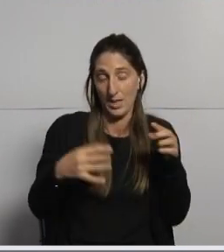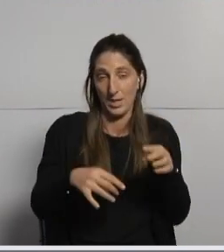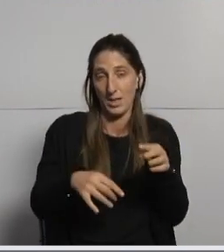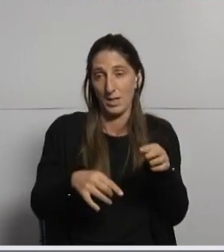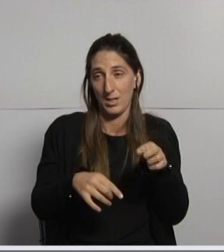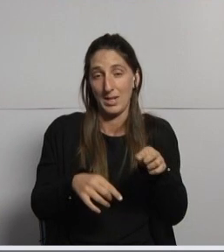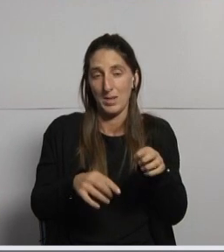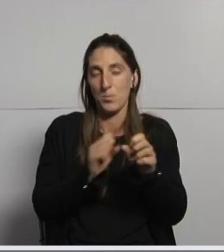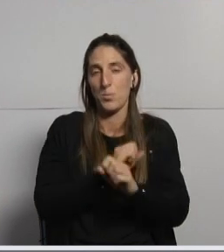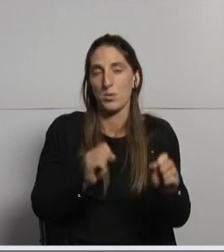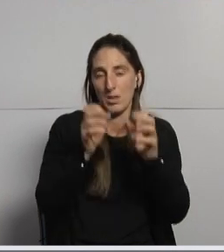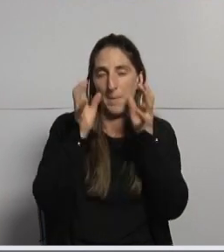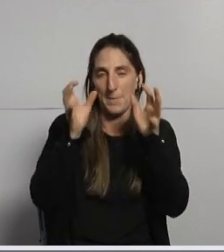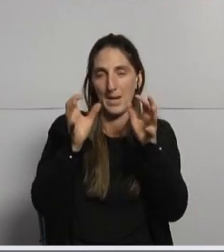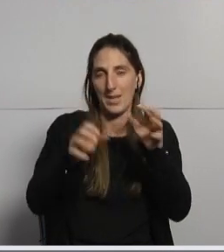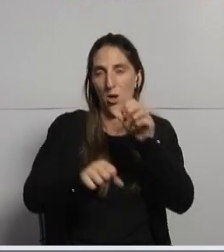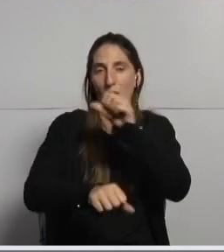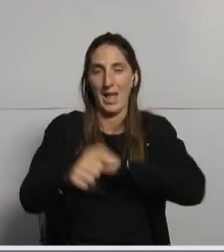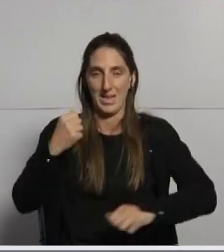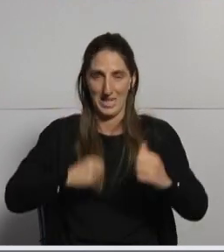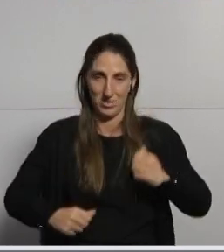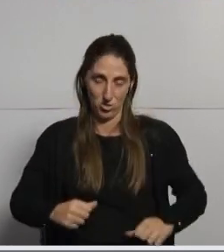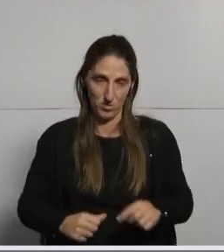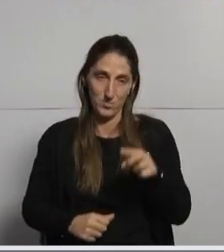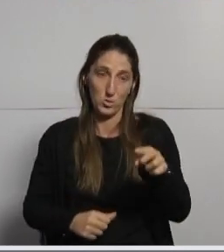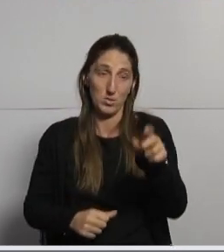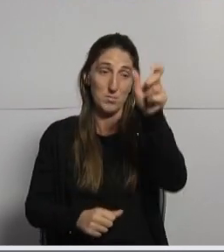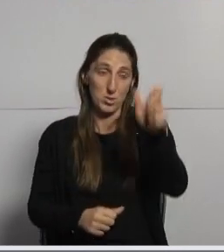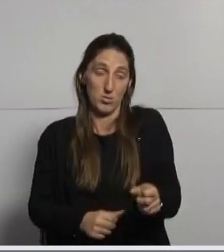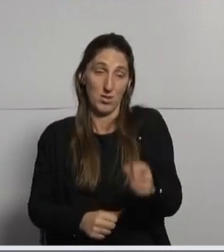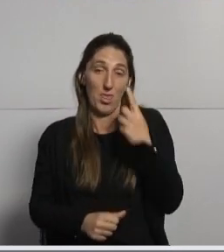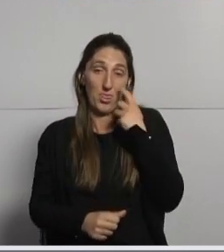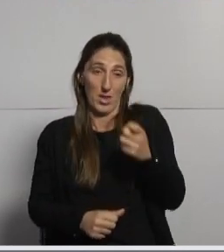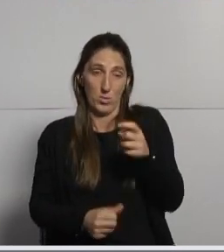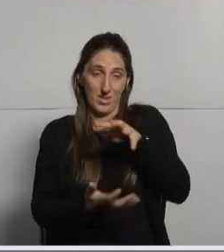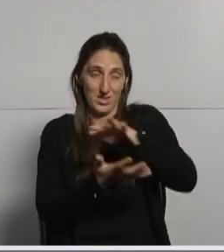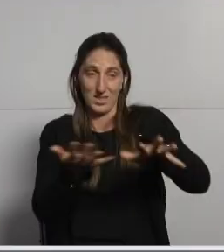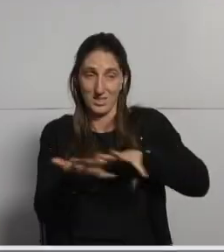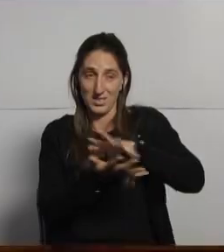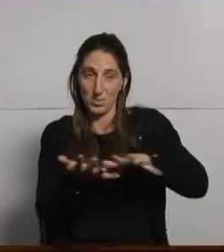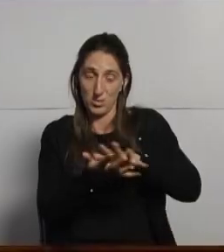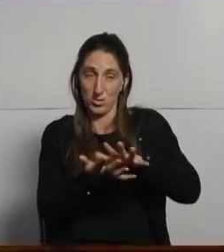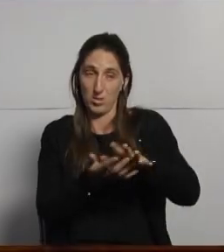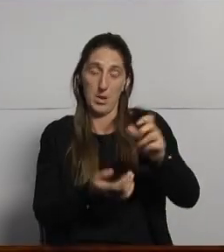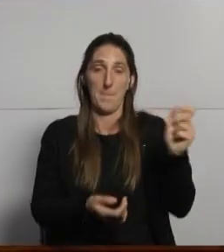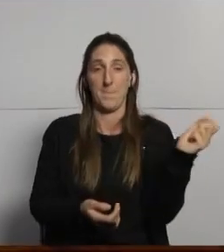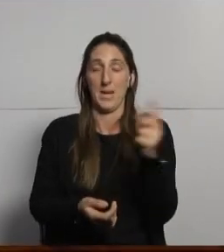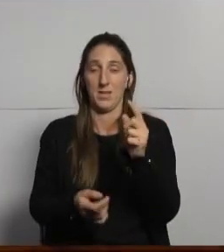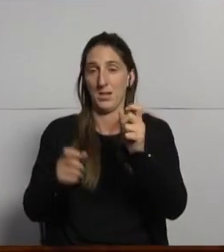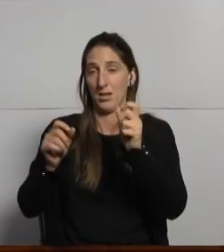un eventual riesgo de lesión. Y ante eso, el asistente detecta esa situación y reacciona y manda